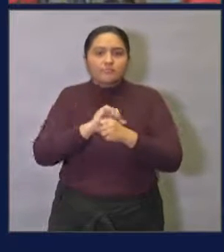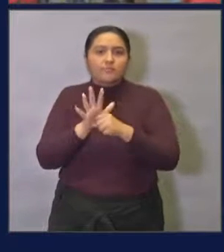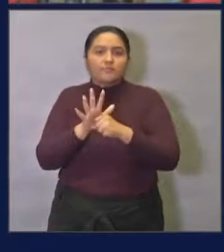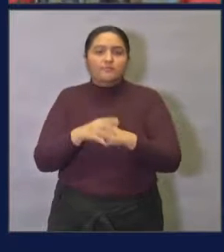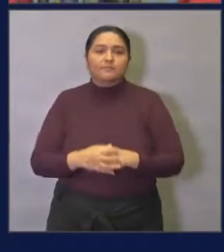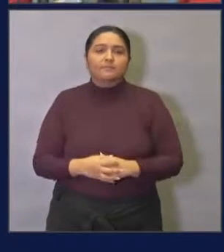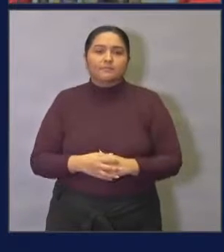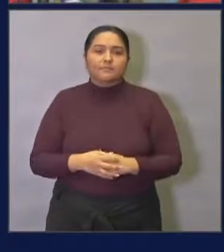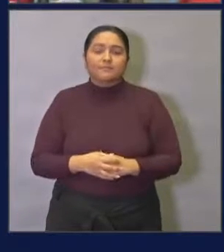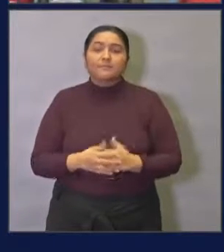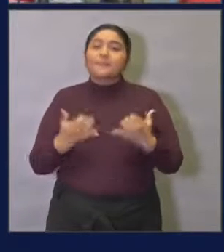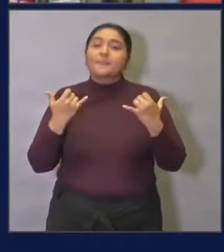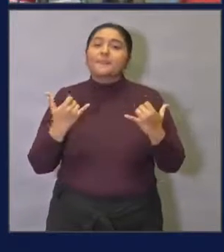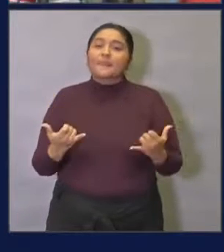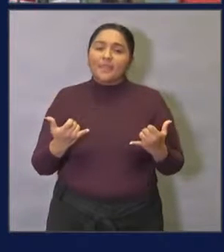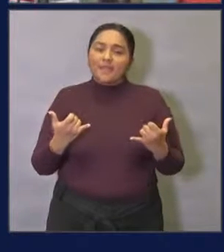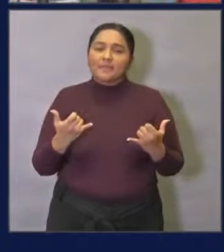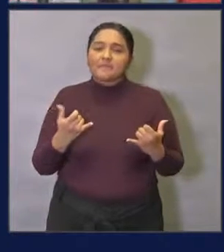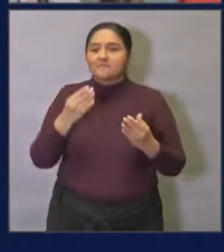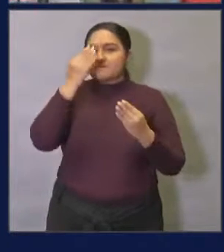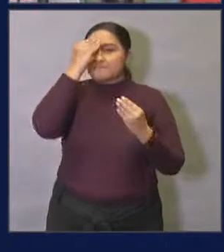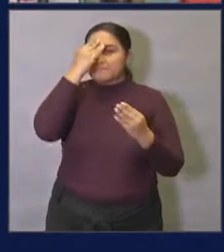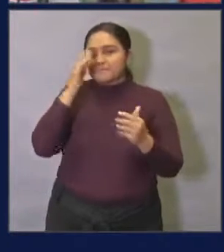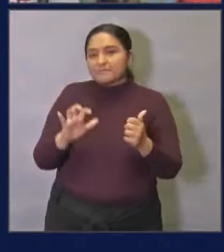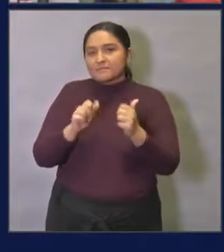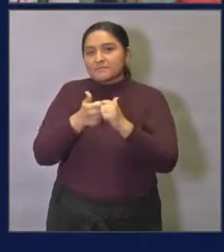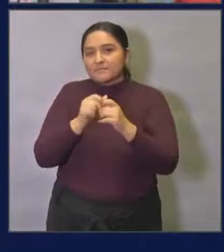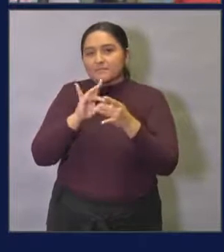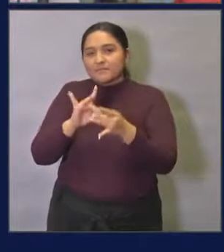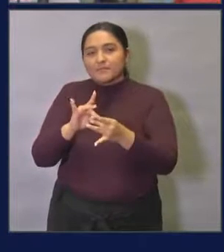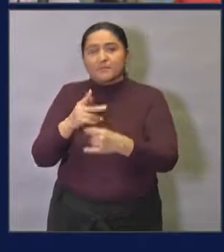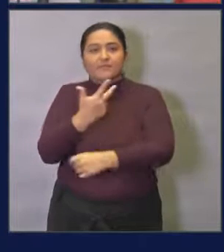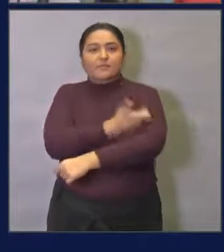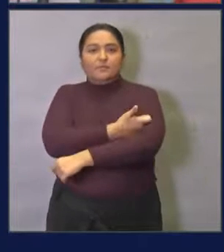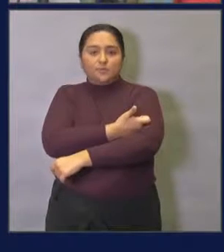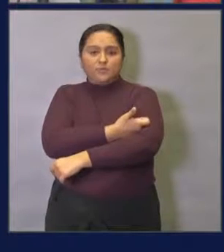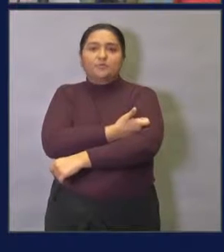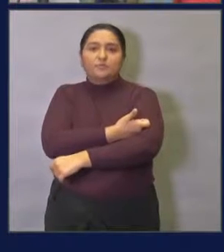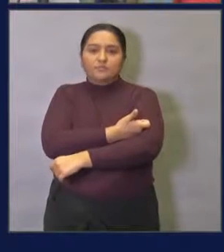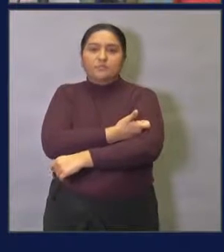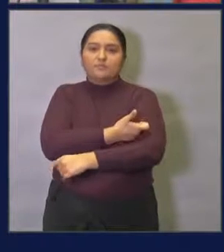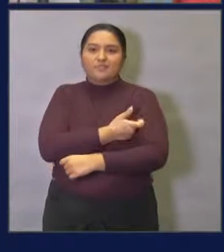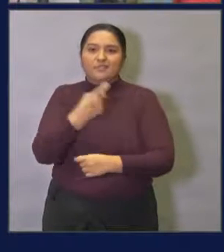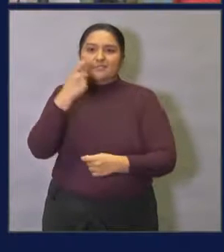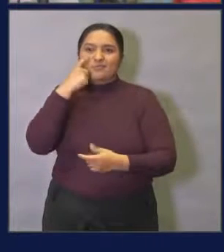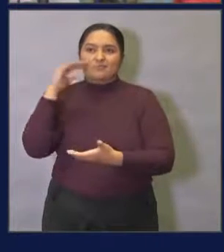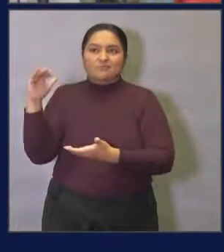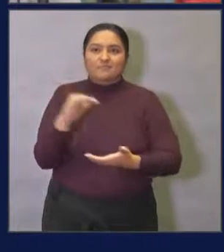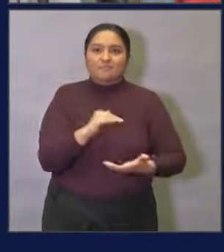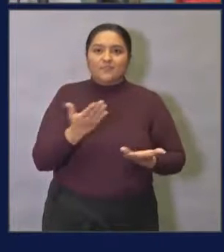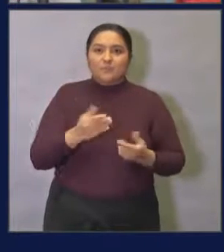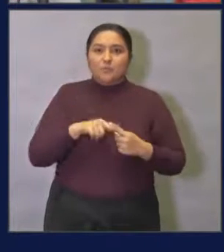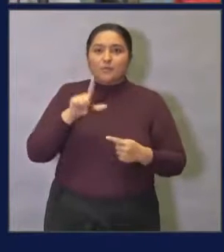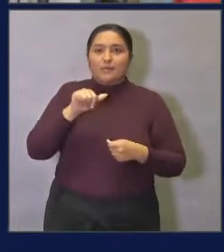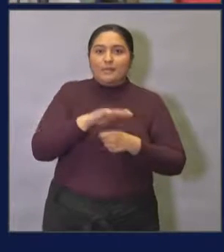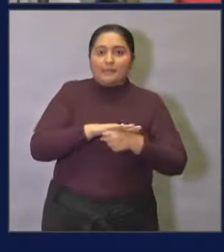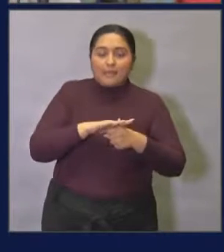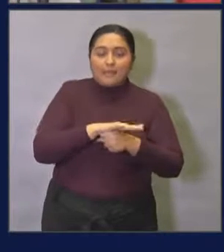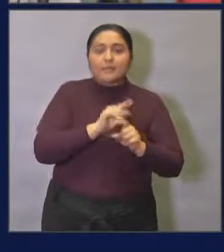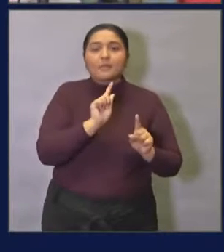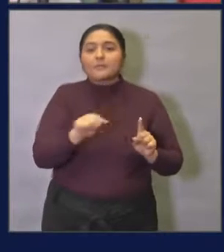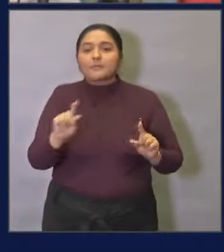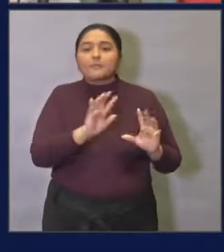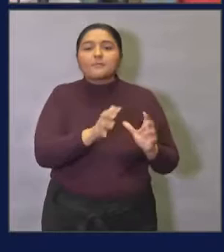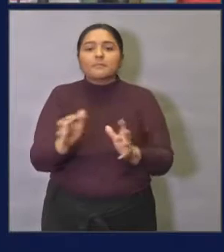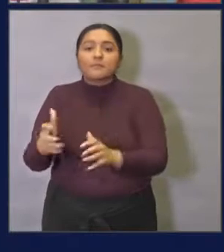Ahora queremos brindarles una actualización sobre las vacunas que llegaron al condado de Los Ángeles y los grupos que se van a